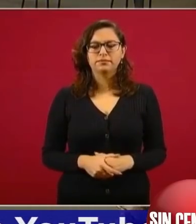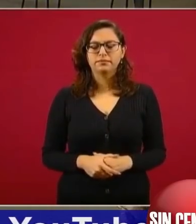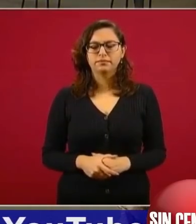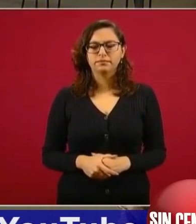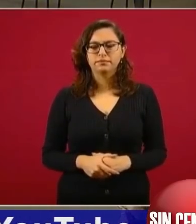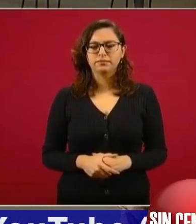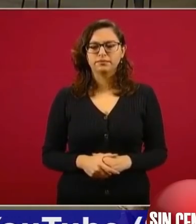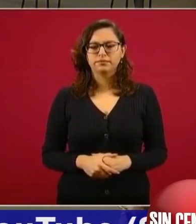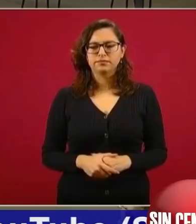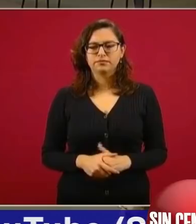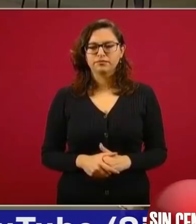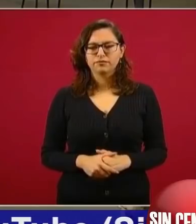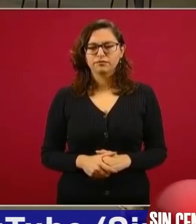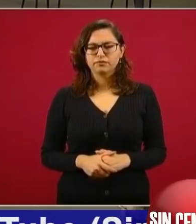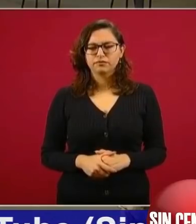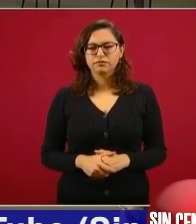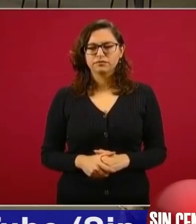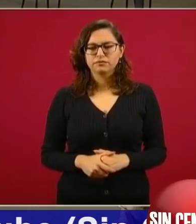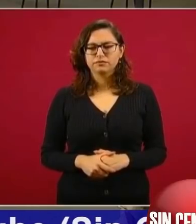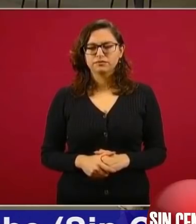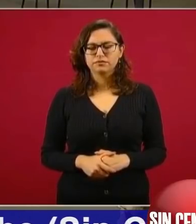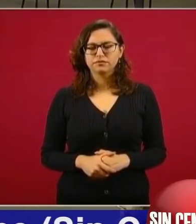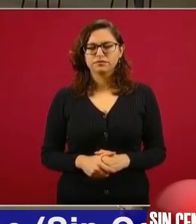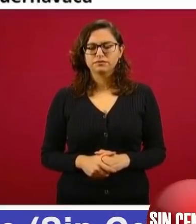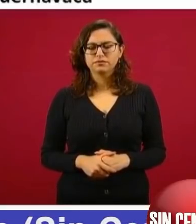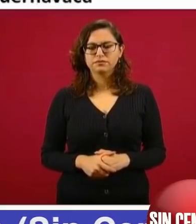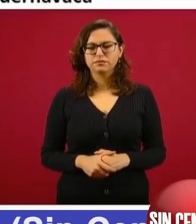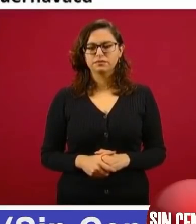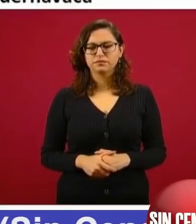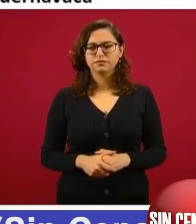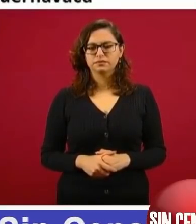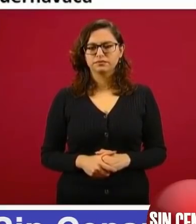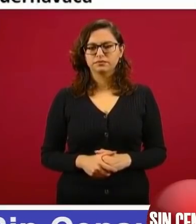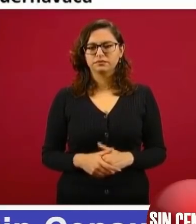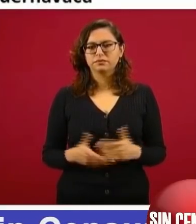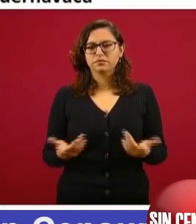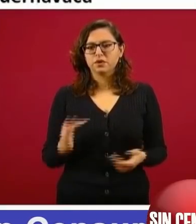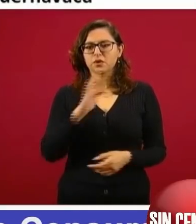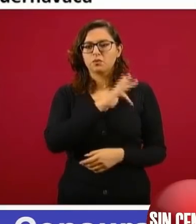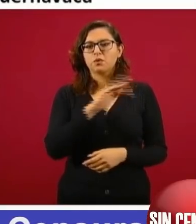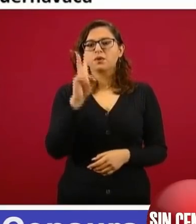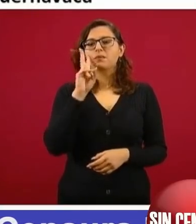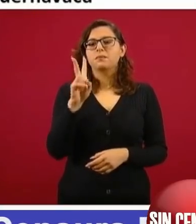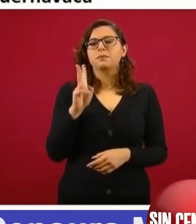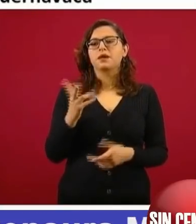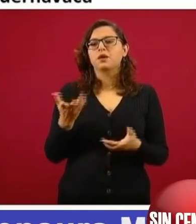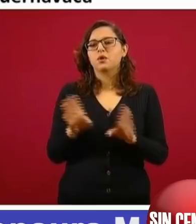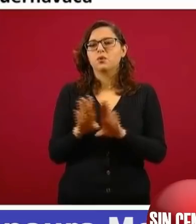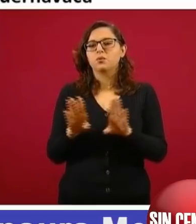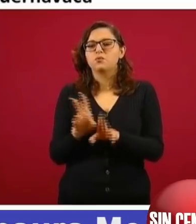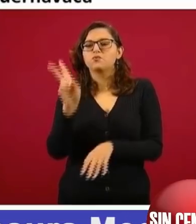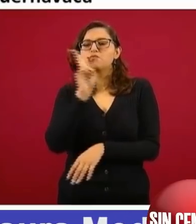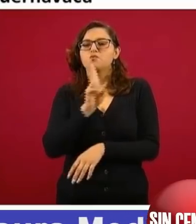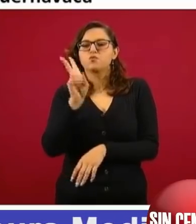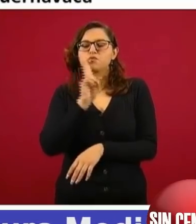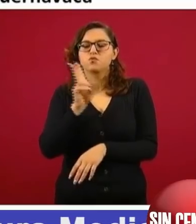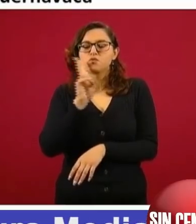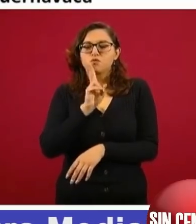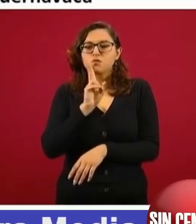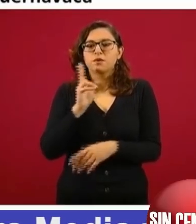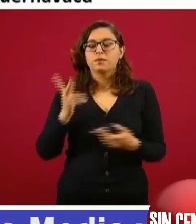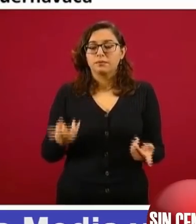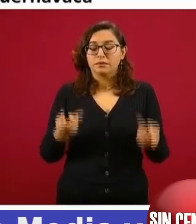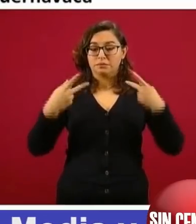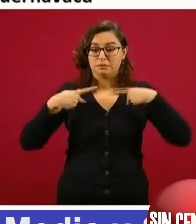Bueno, aquí tienen lo que es una simulación rápida. Nuestros controladores de tráfico aéreo han